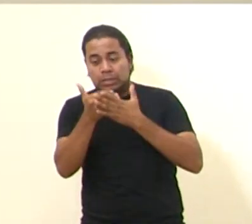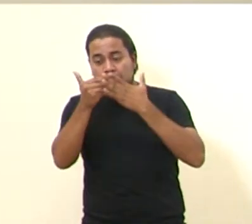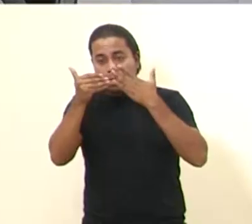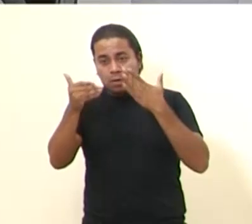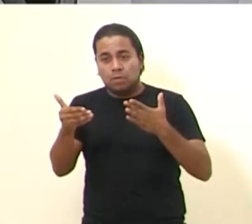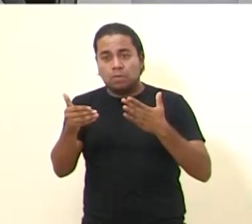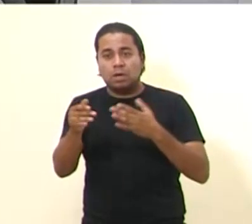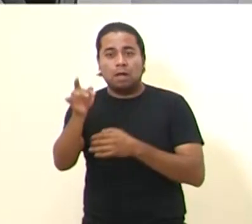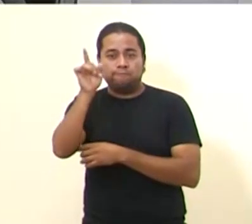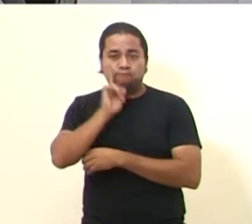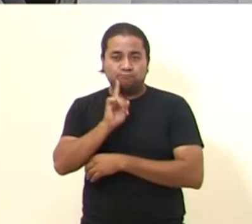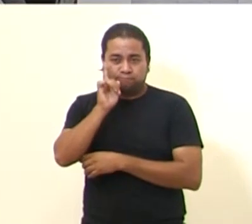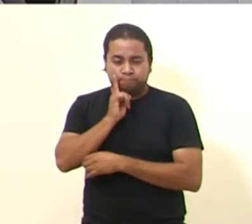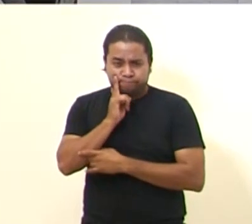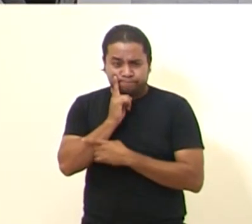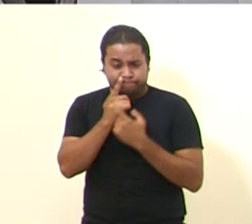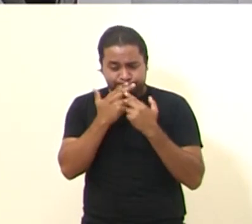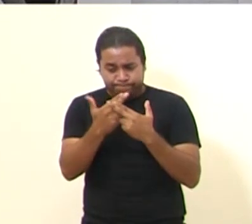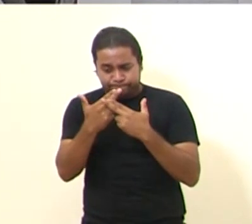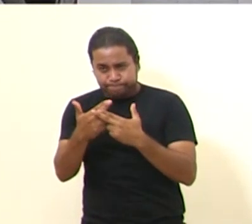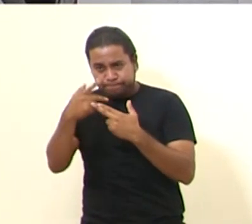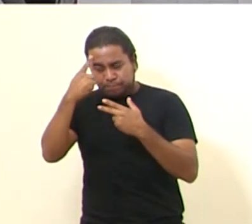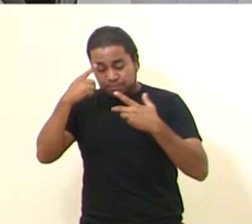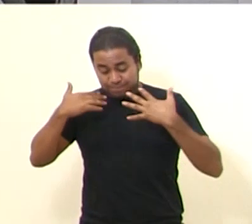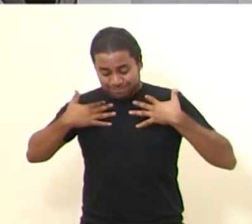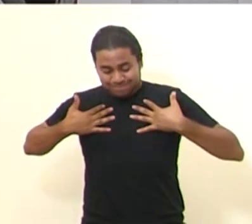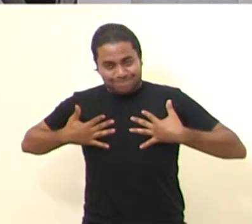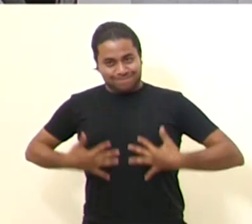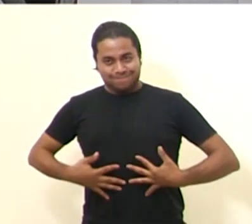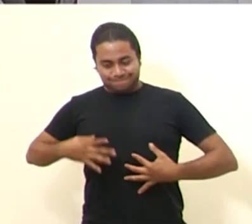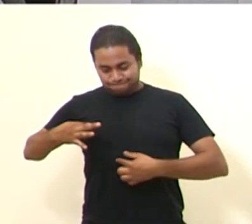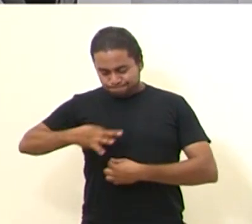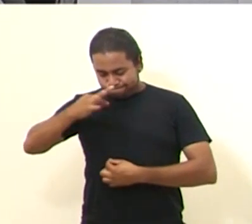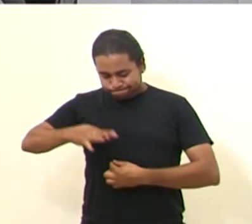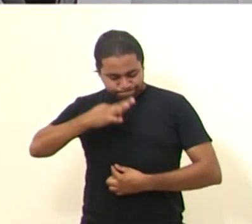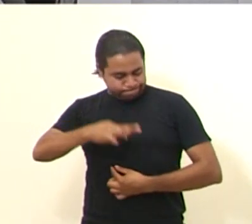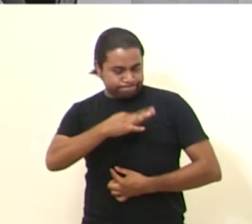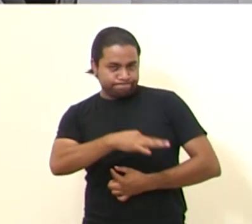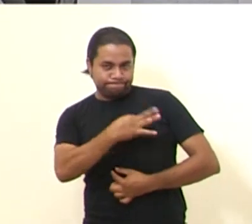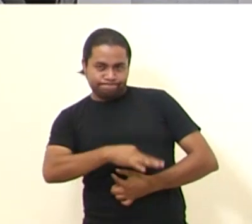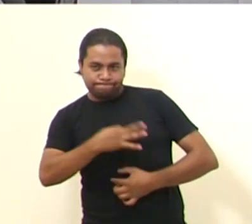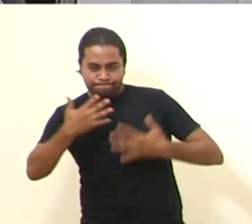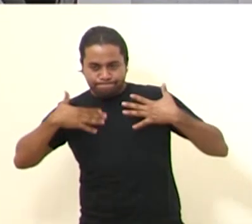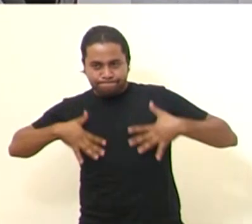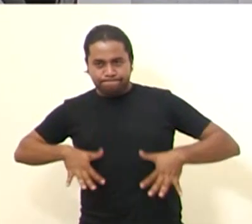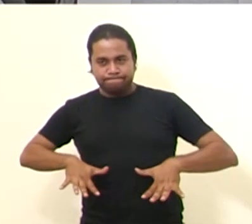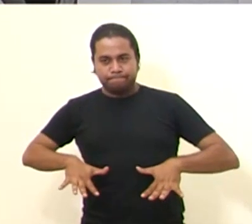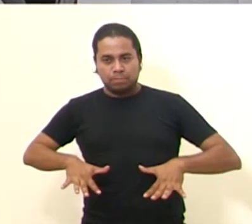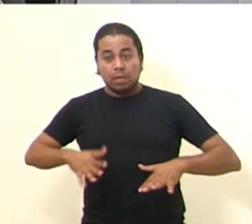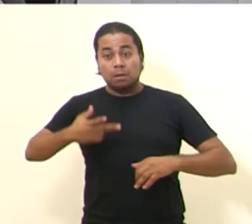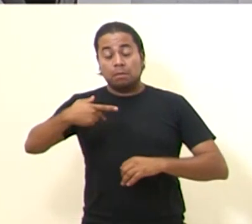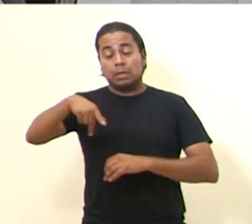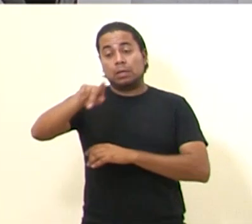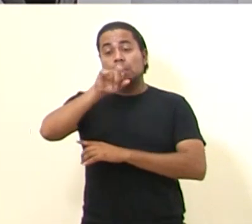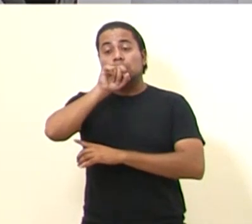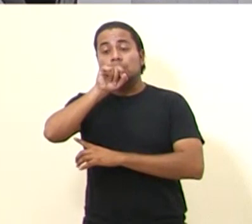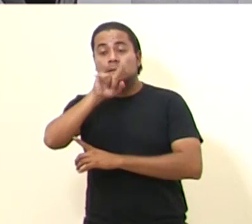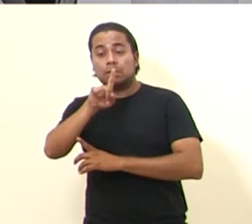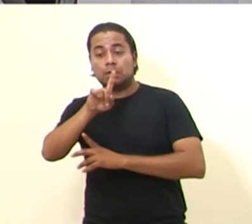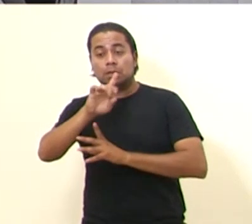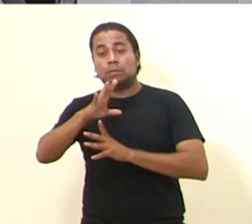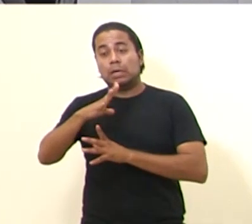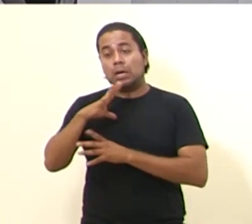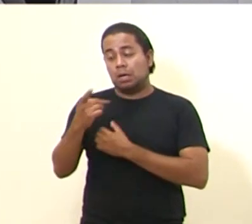muchas las mujeres que se dedican al bordado de huipiles, pero además se han integrado una buena